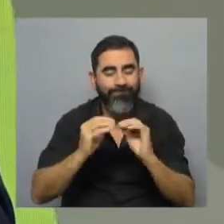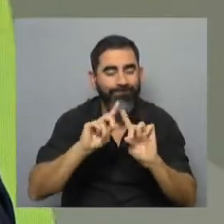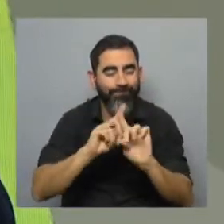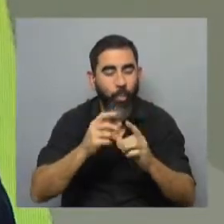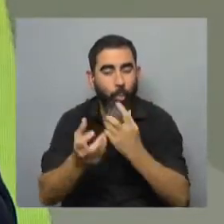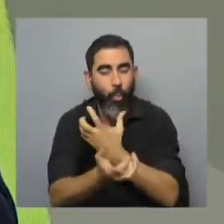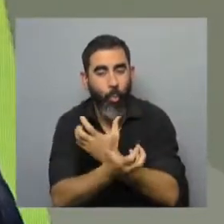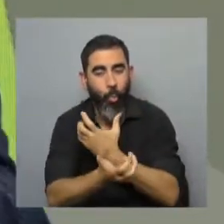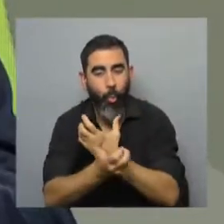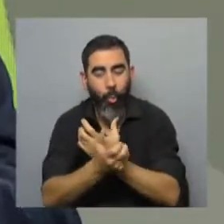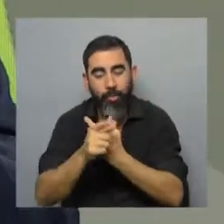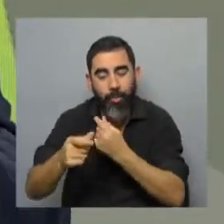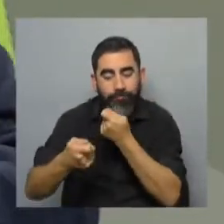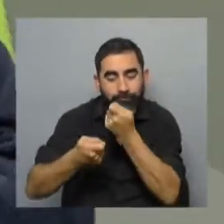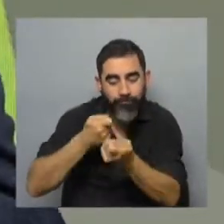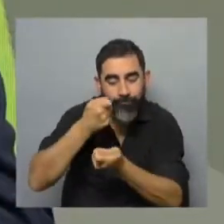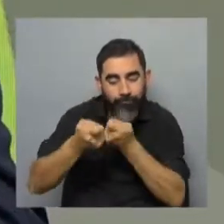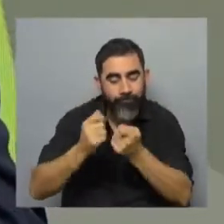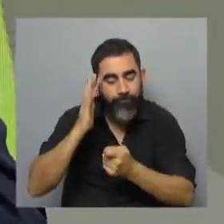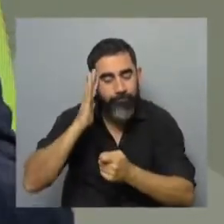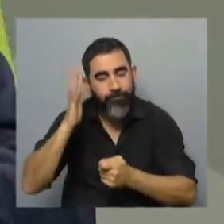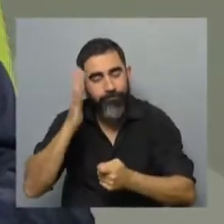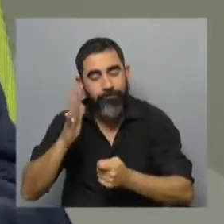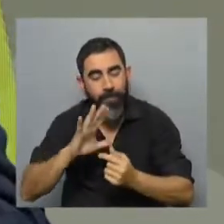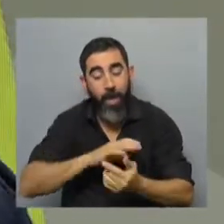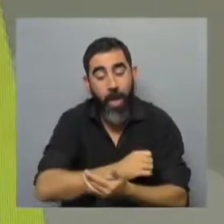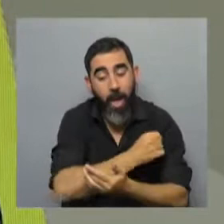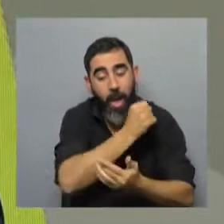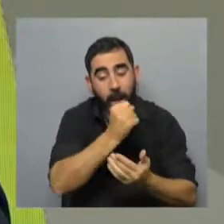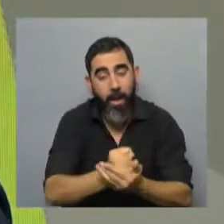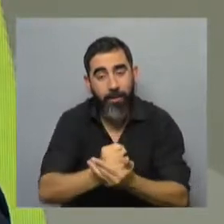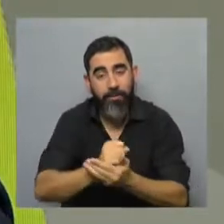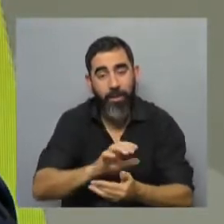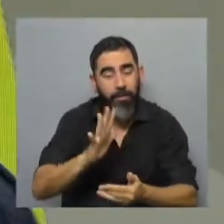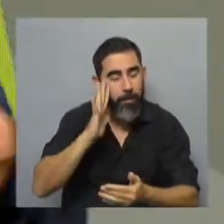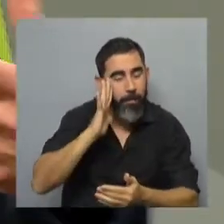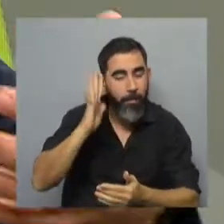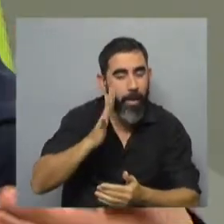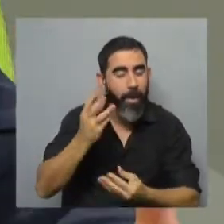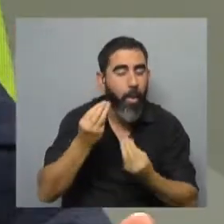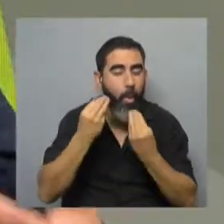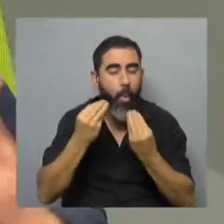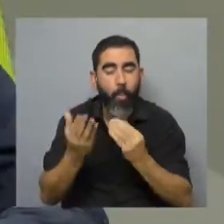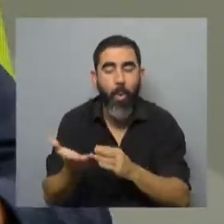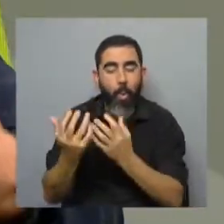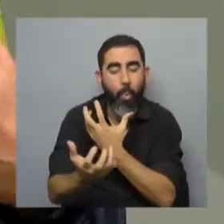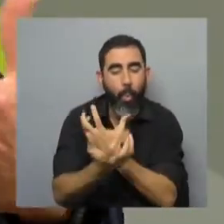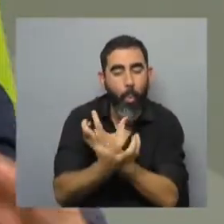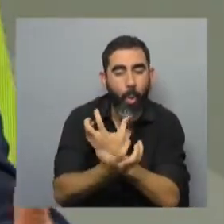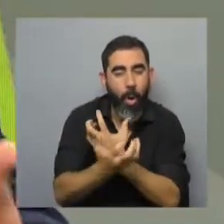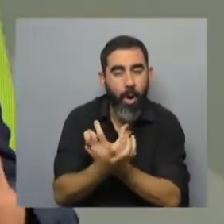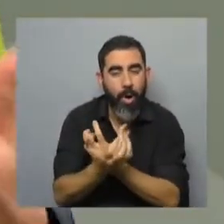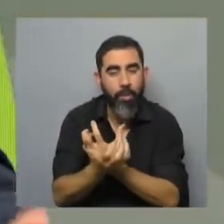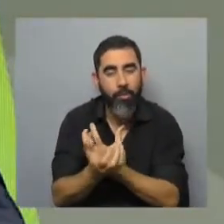a partir de ellos empiezan a generar hipótesis hasta que se logra dar con una idea de cómo serían los demás huesos, cuál habría